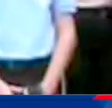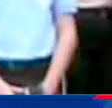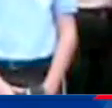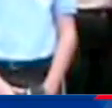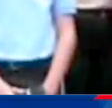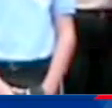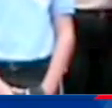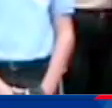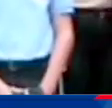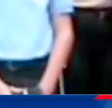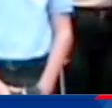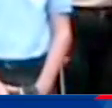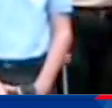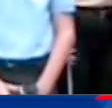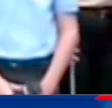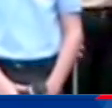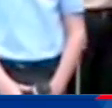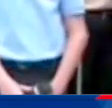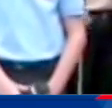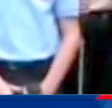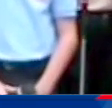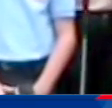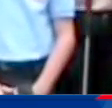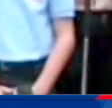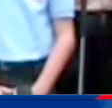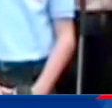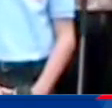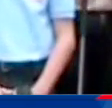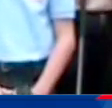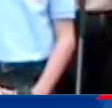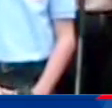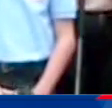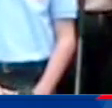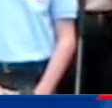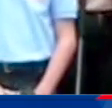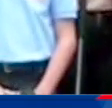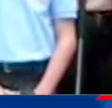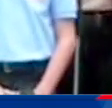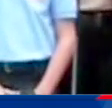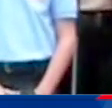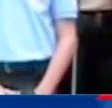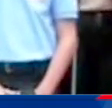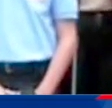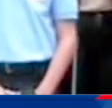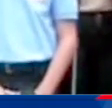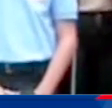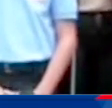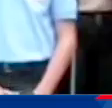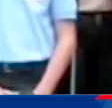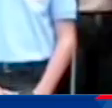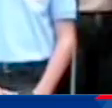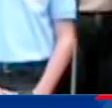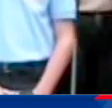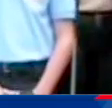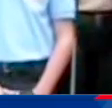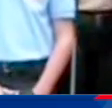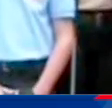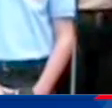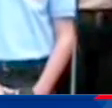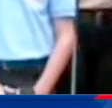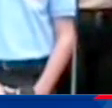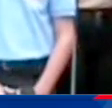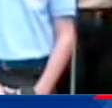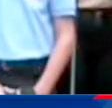todo de un apresto que nos ha elevado estas instalaciones desde el punto de vista de